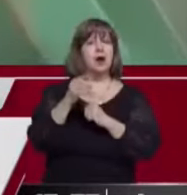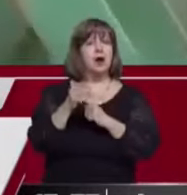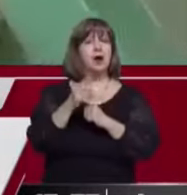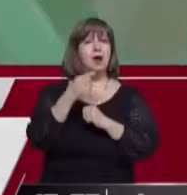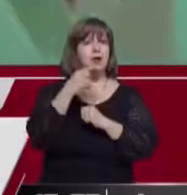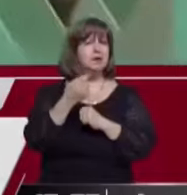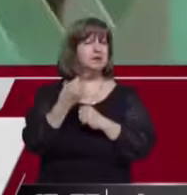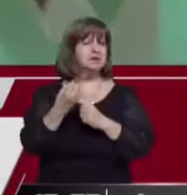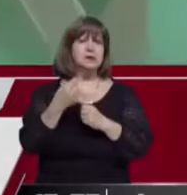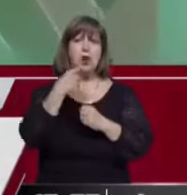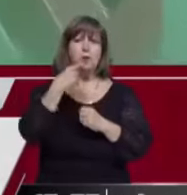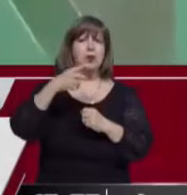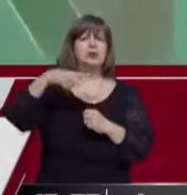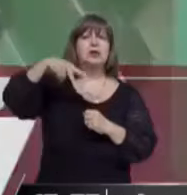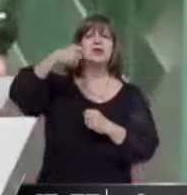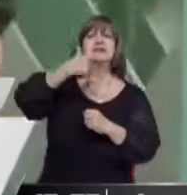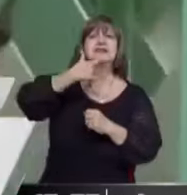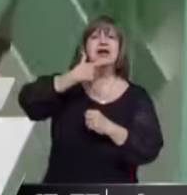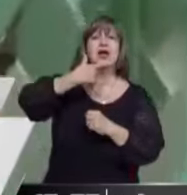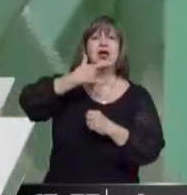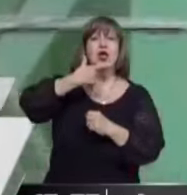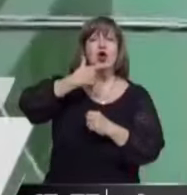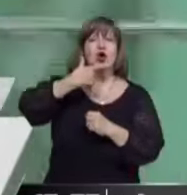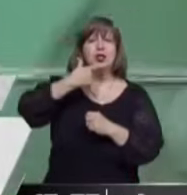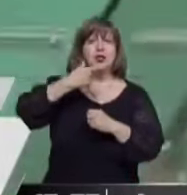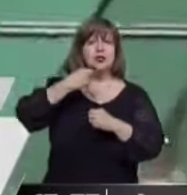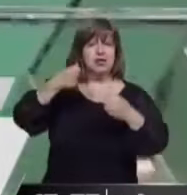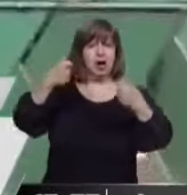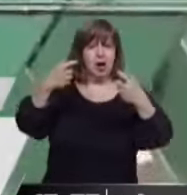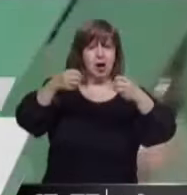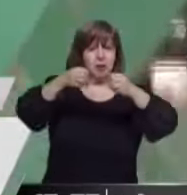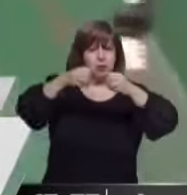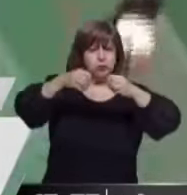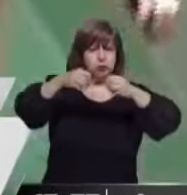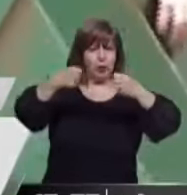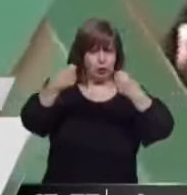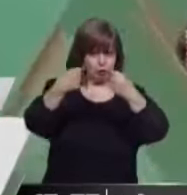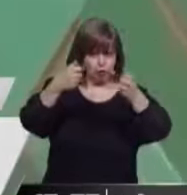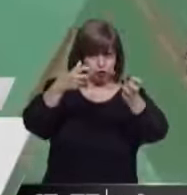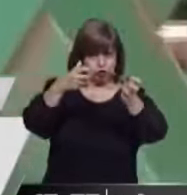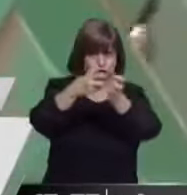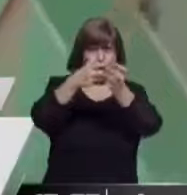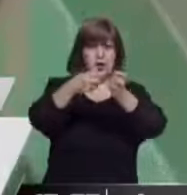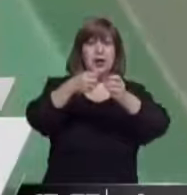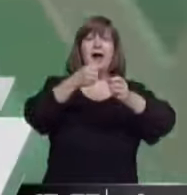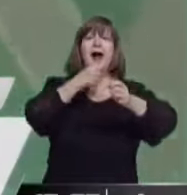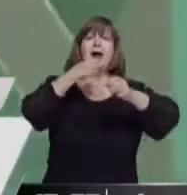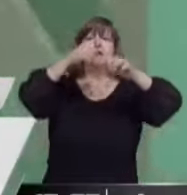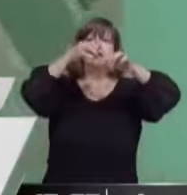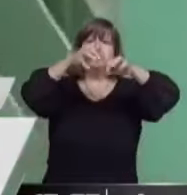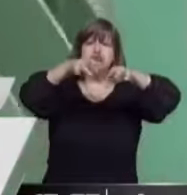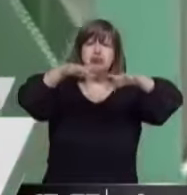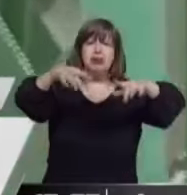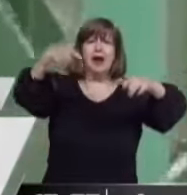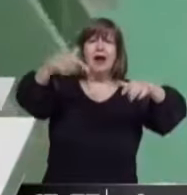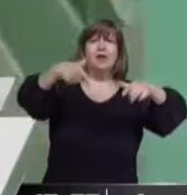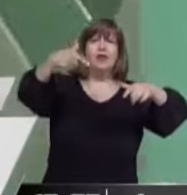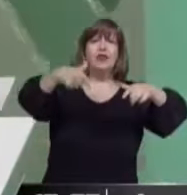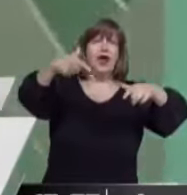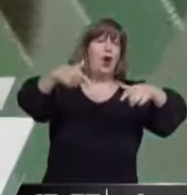combustible esto podría provocar alguna explosión eso está totalmente controlado vemos algunas manchas allí debajo del